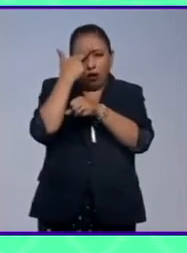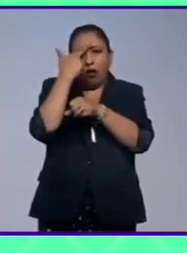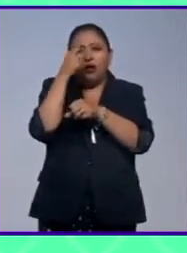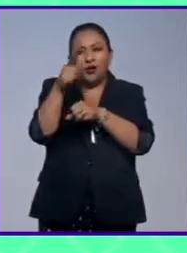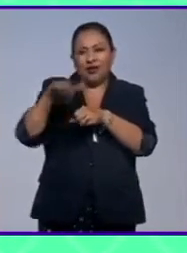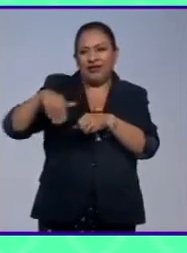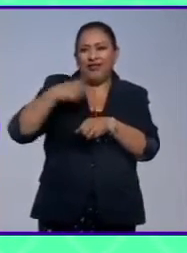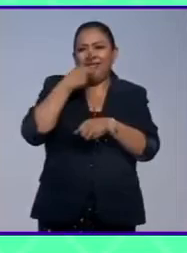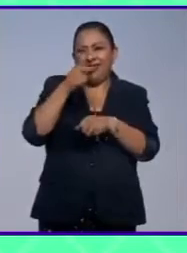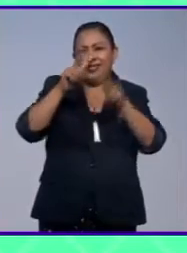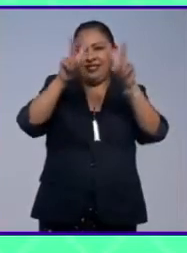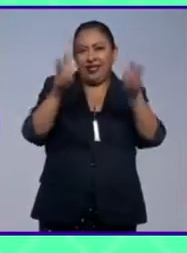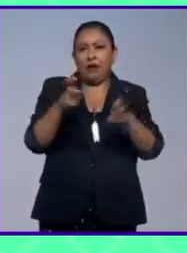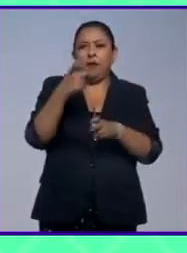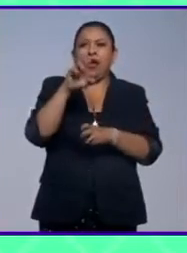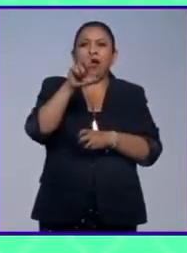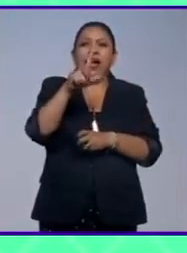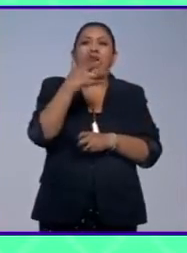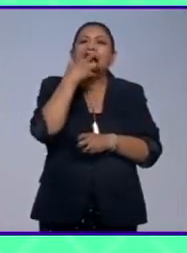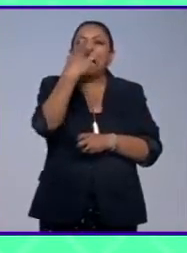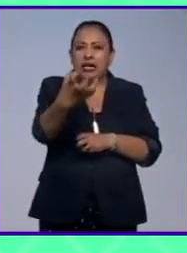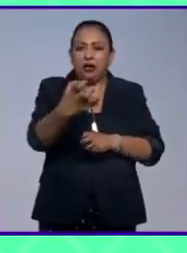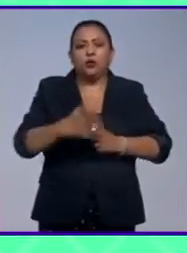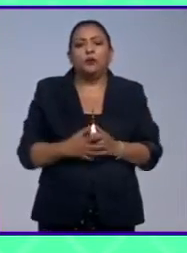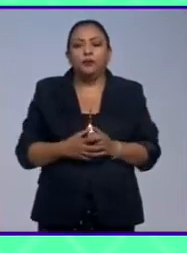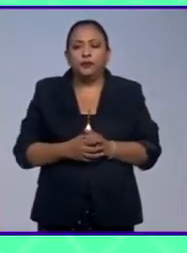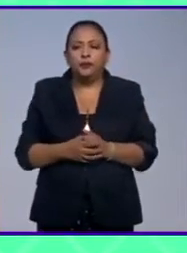has señalado, El Grito.